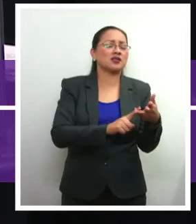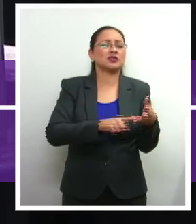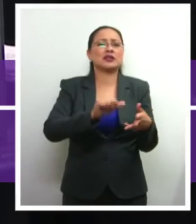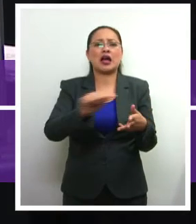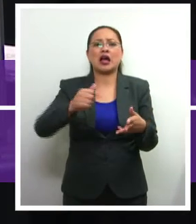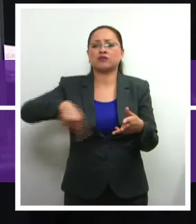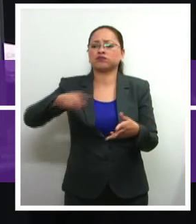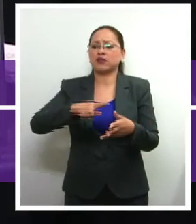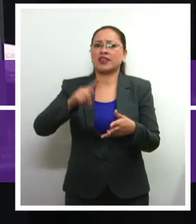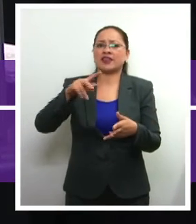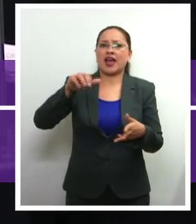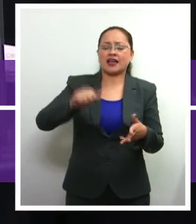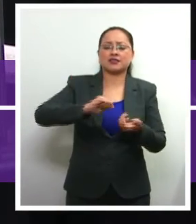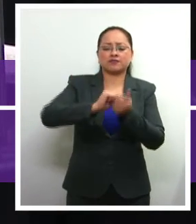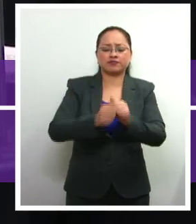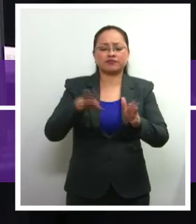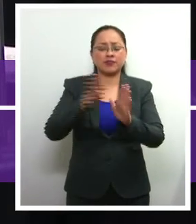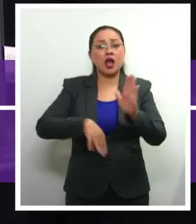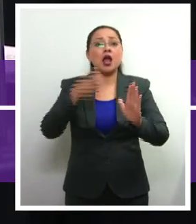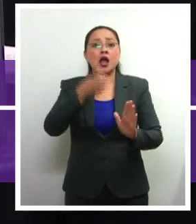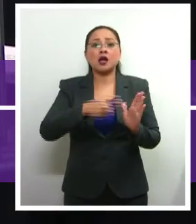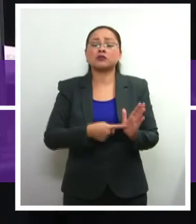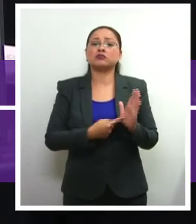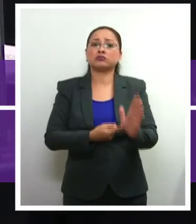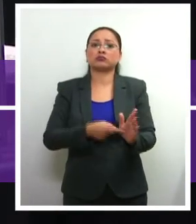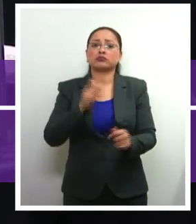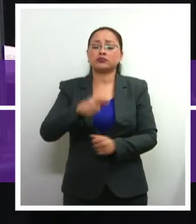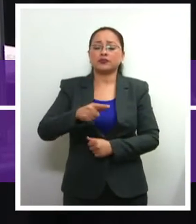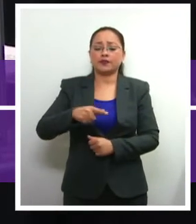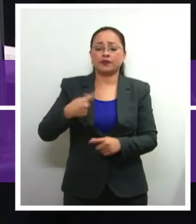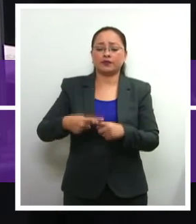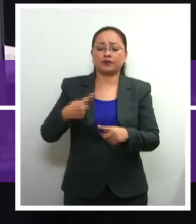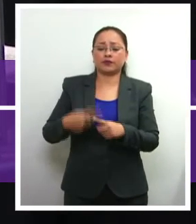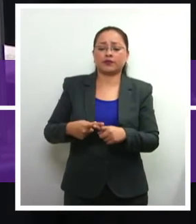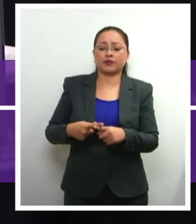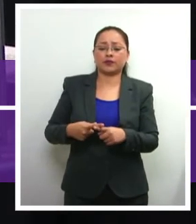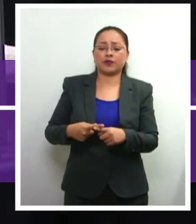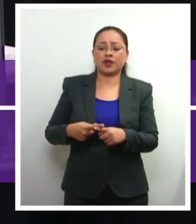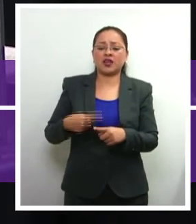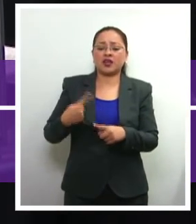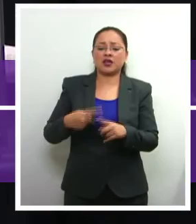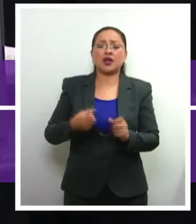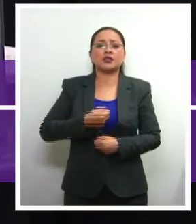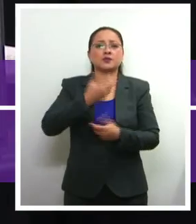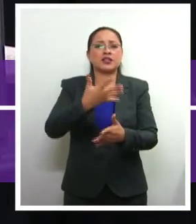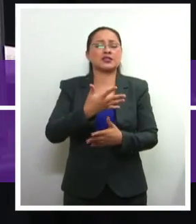El diputado Luis Gerardo Quijano Morales lo expone.